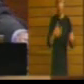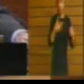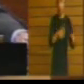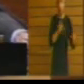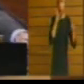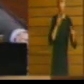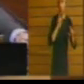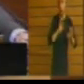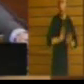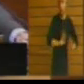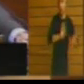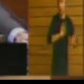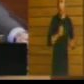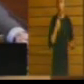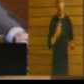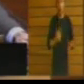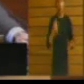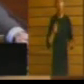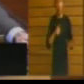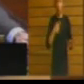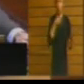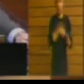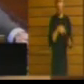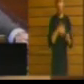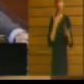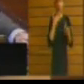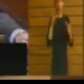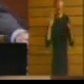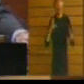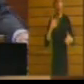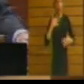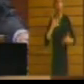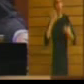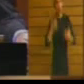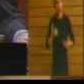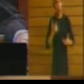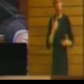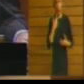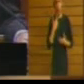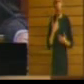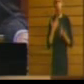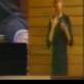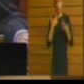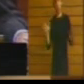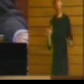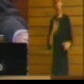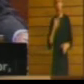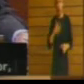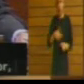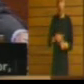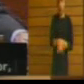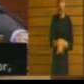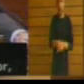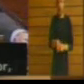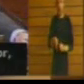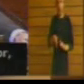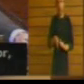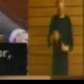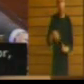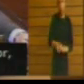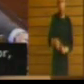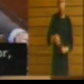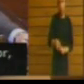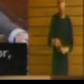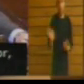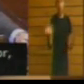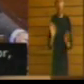en particular objetividad, rigor, imparcialidad, que no se den influencias ni injerencias y que se actúe